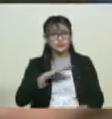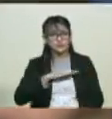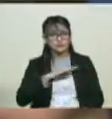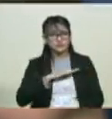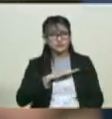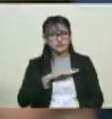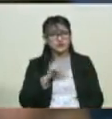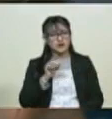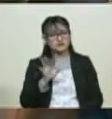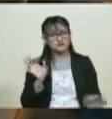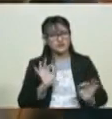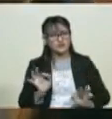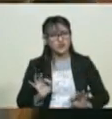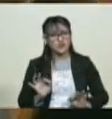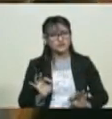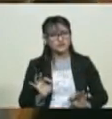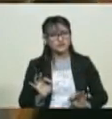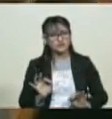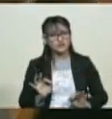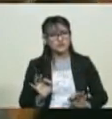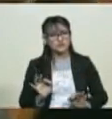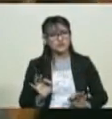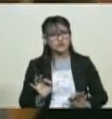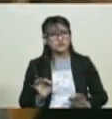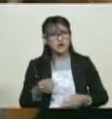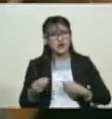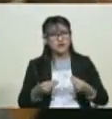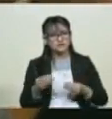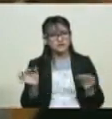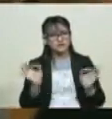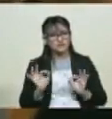es el camino la construcción de alternativas